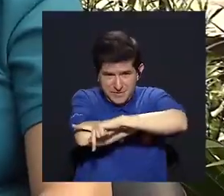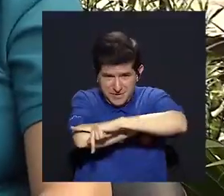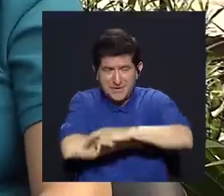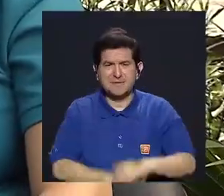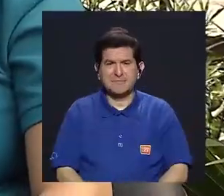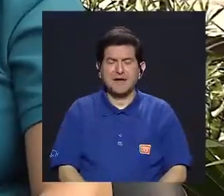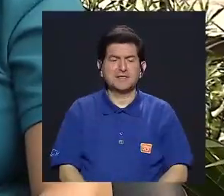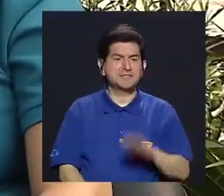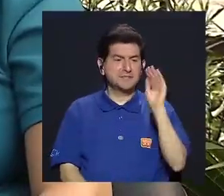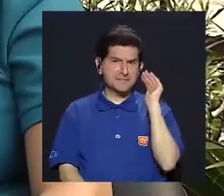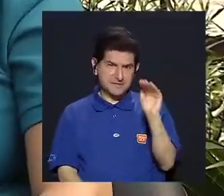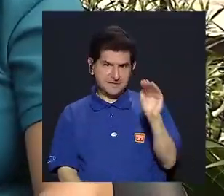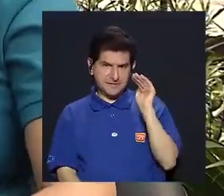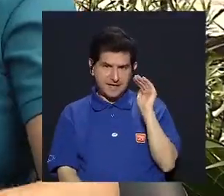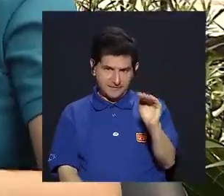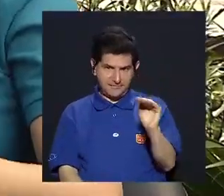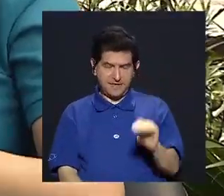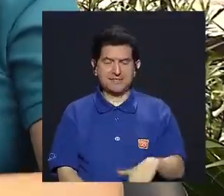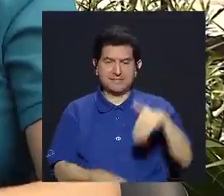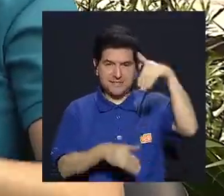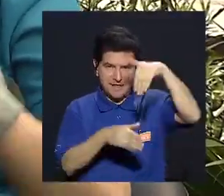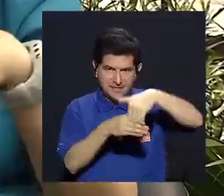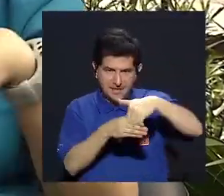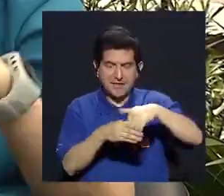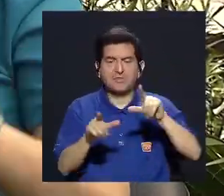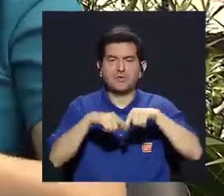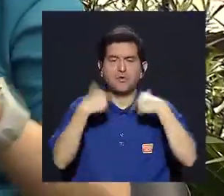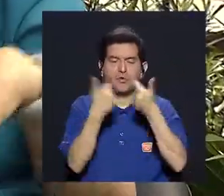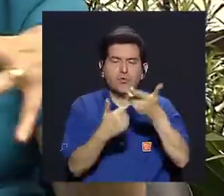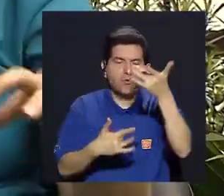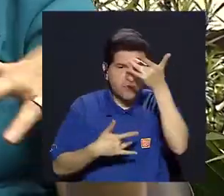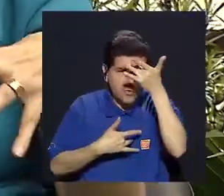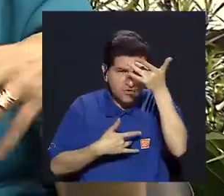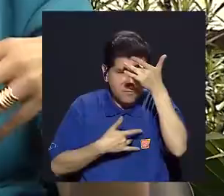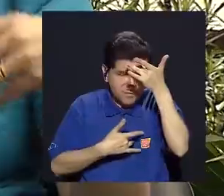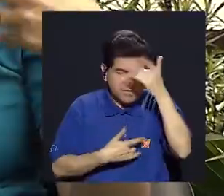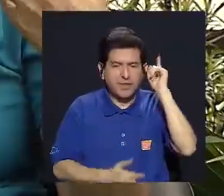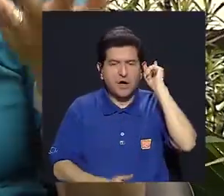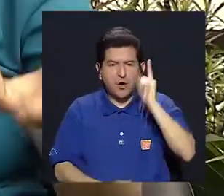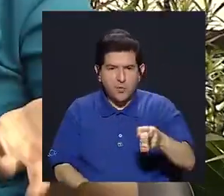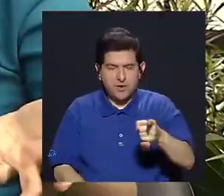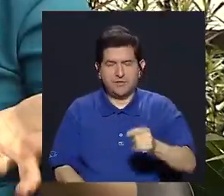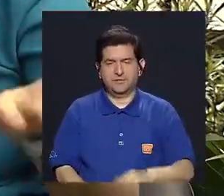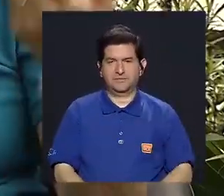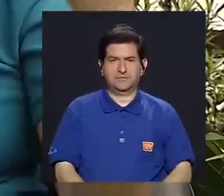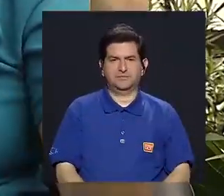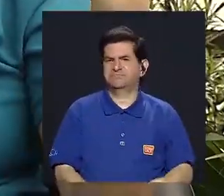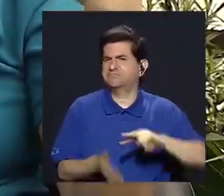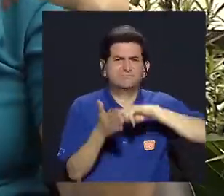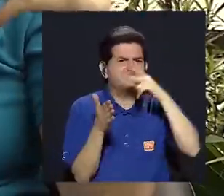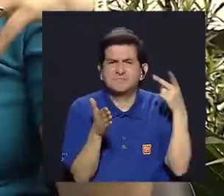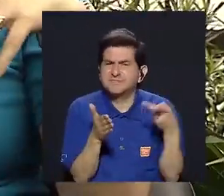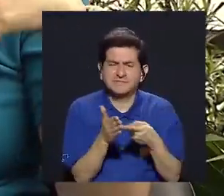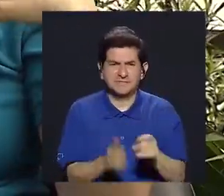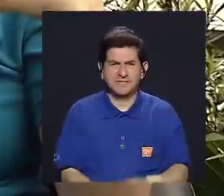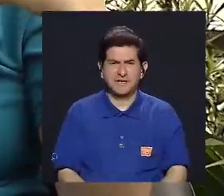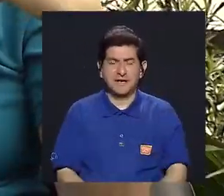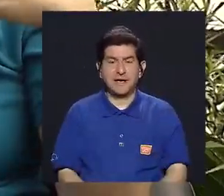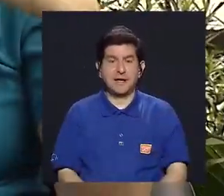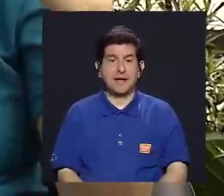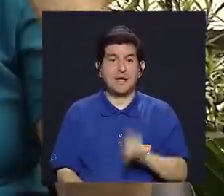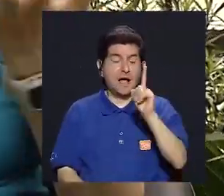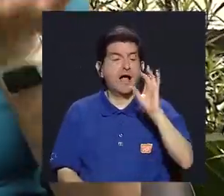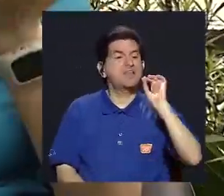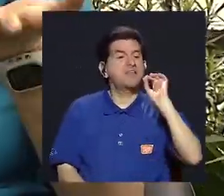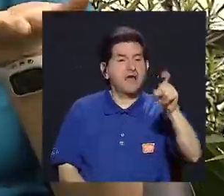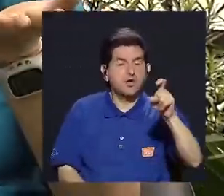se notifica está hecho el grupo de las enfermedades de notificación obligatoria colectiva qué significa eso que cuando